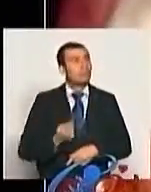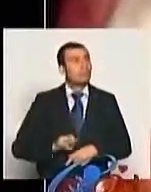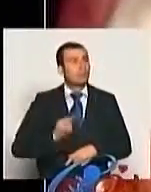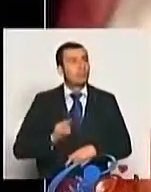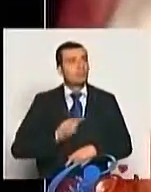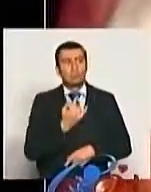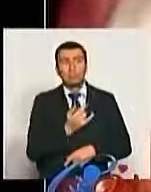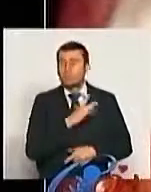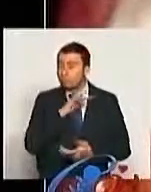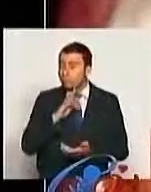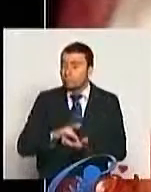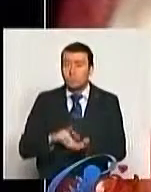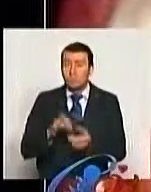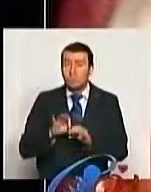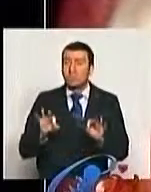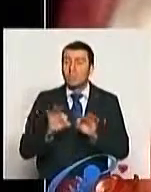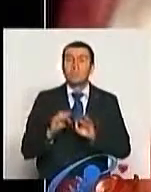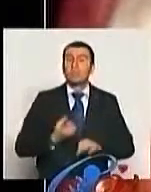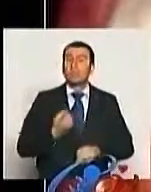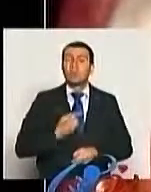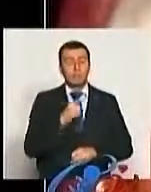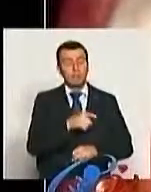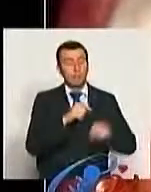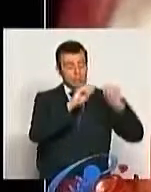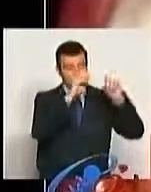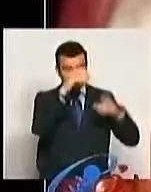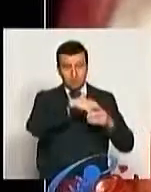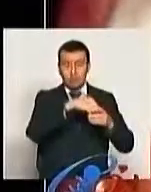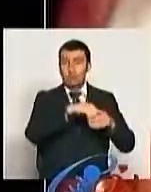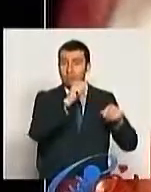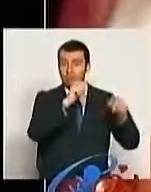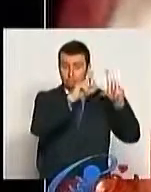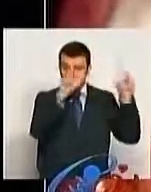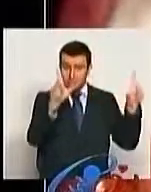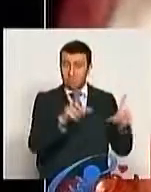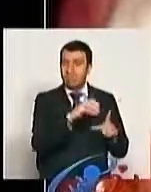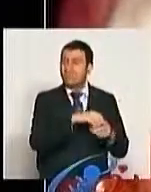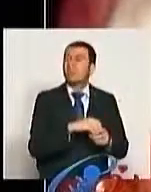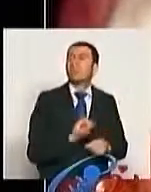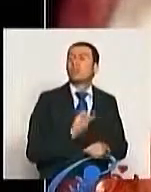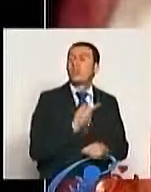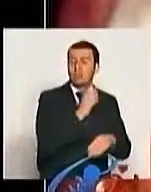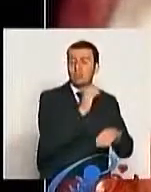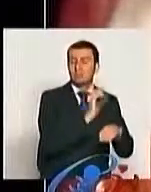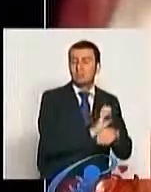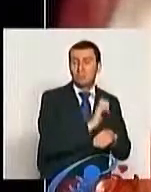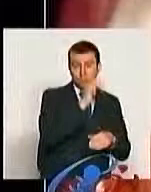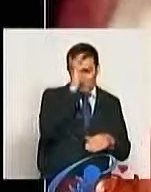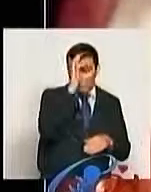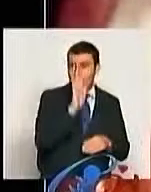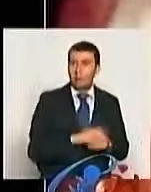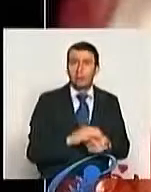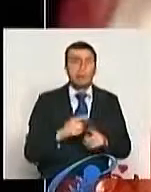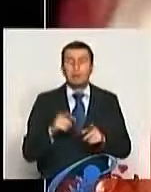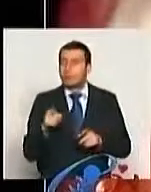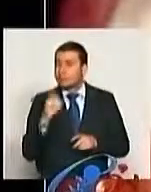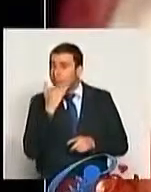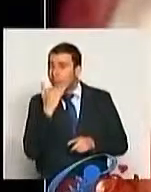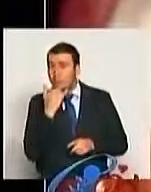son importantes son los que hacen en las EPS, no le dieron importancia y resulta que la paciente se le